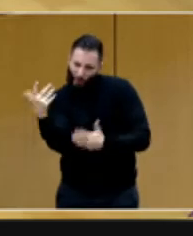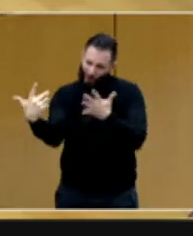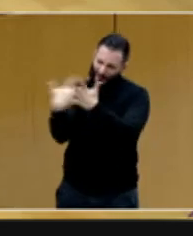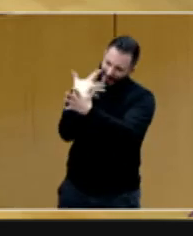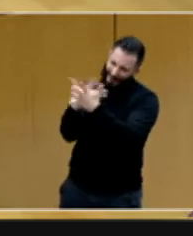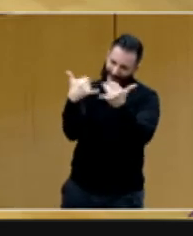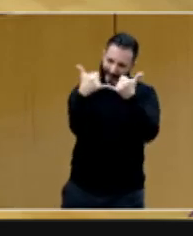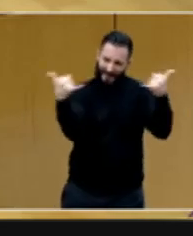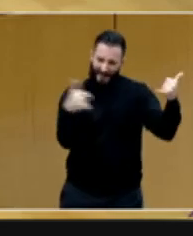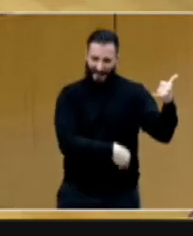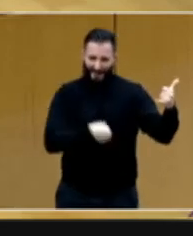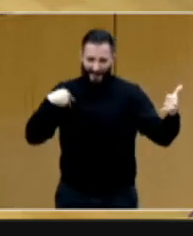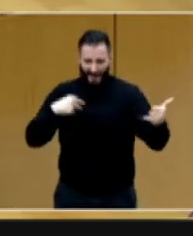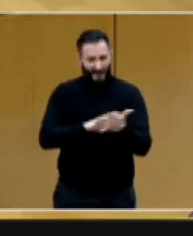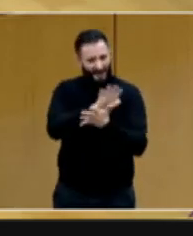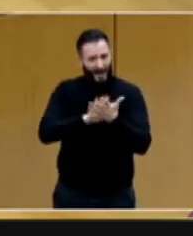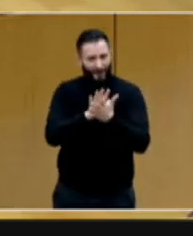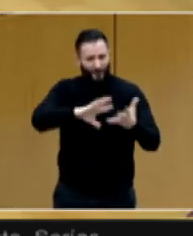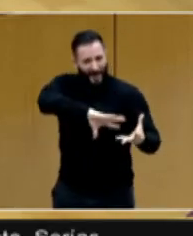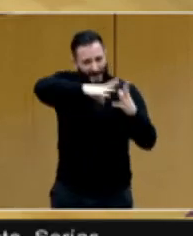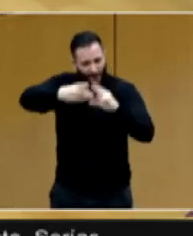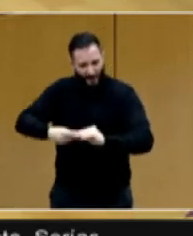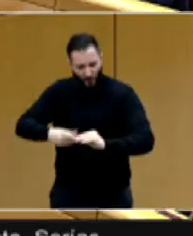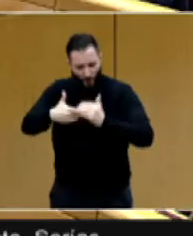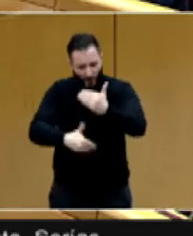generales en las que se debe ajustar el procedimiento